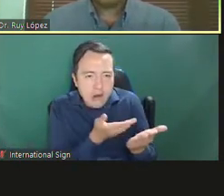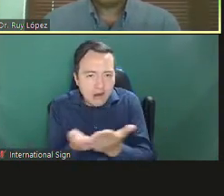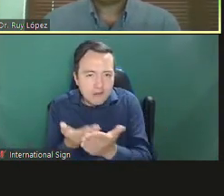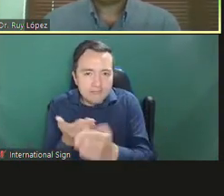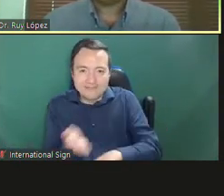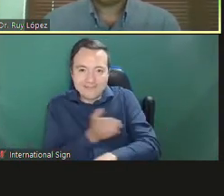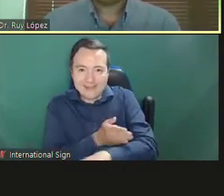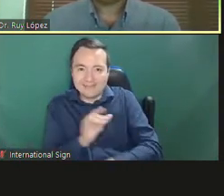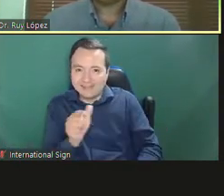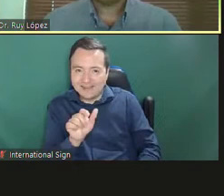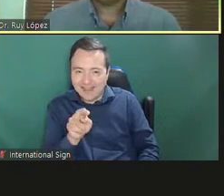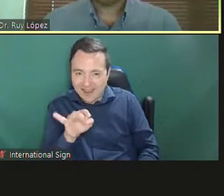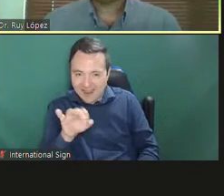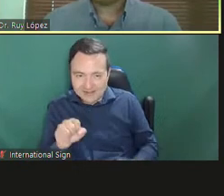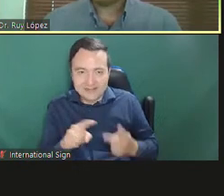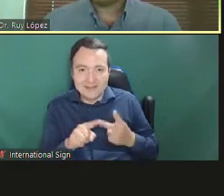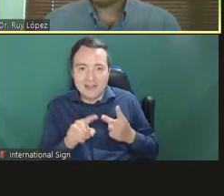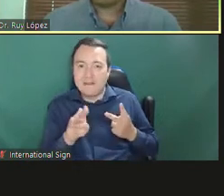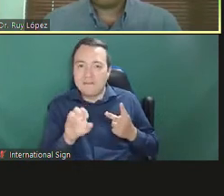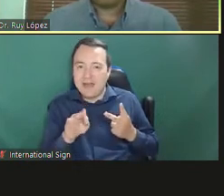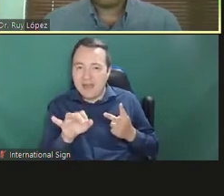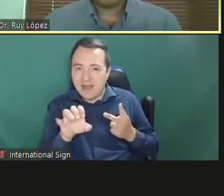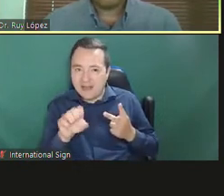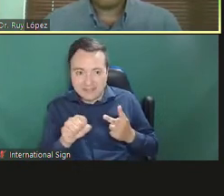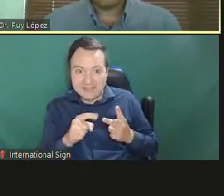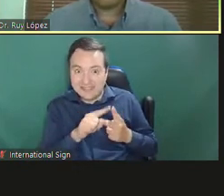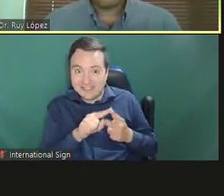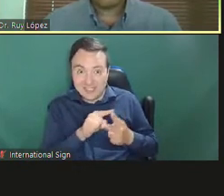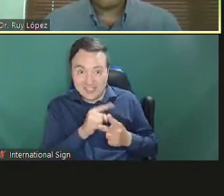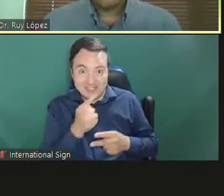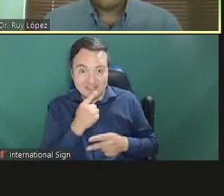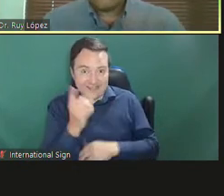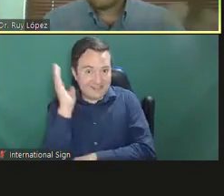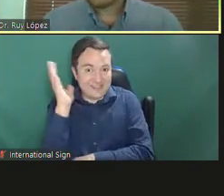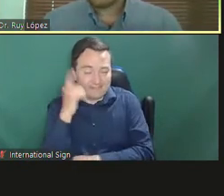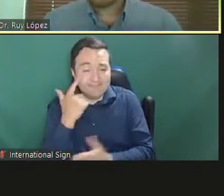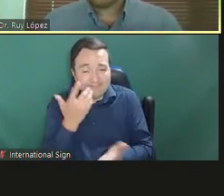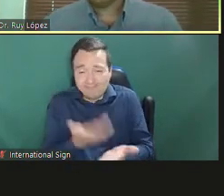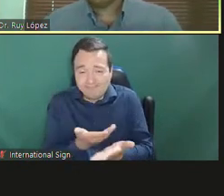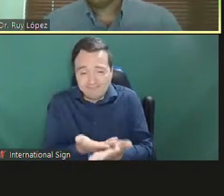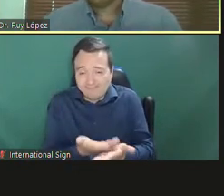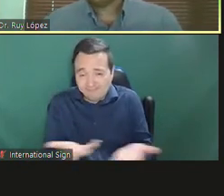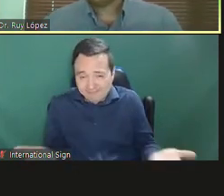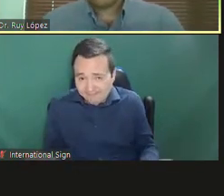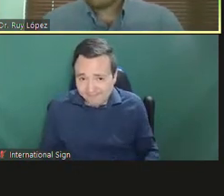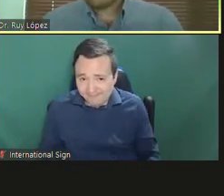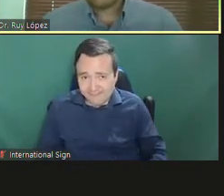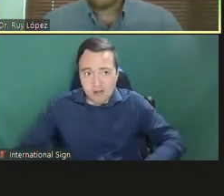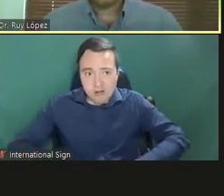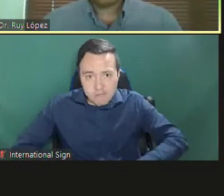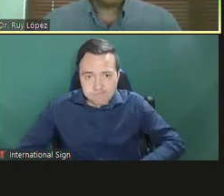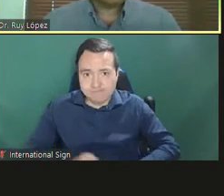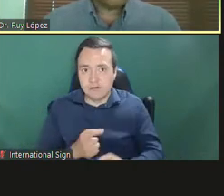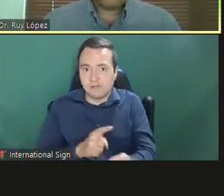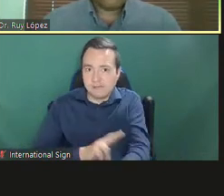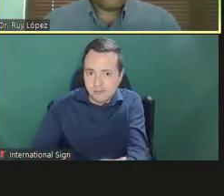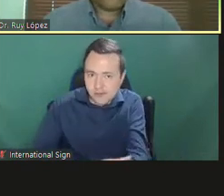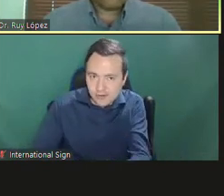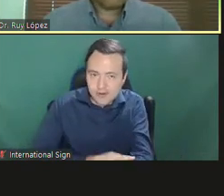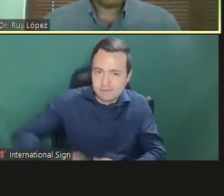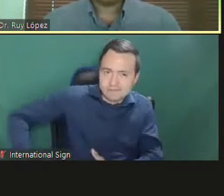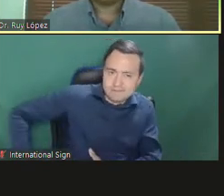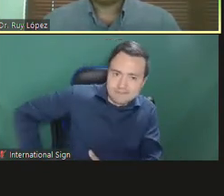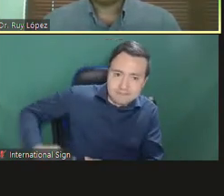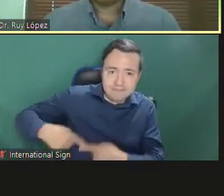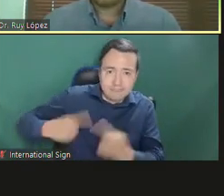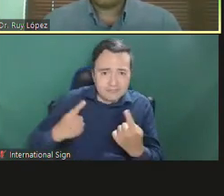el doctor barba se mencionaron en sus palabras introductores y en ese esquema es un esquema que salió en alguna